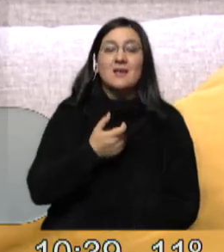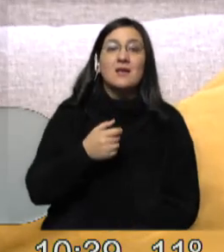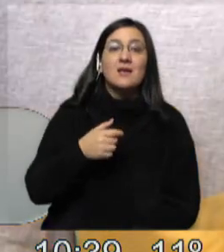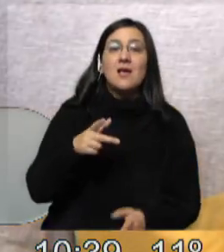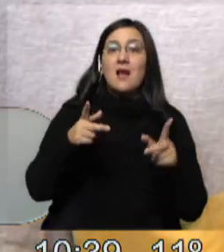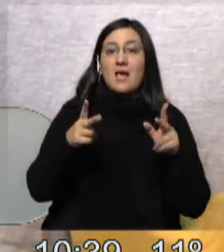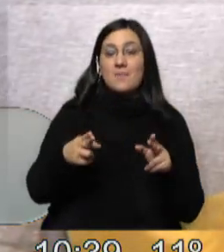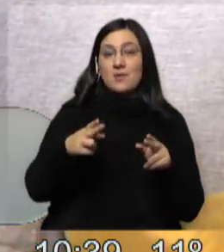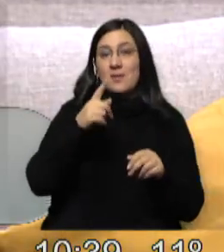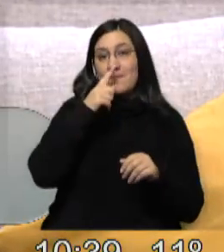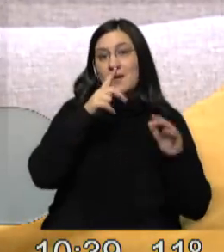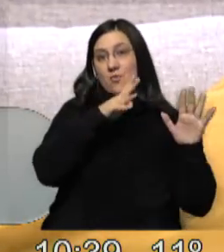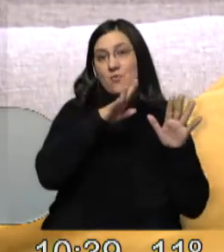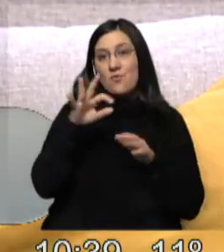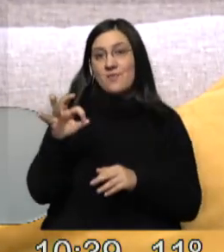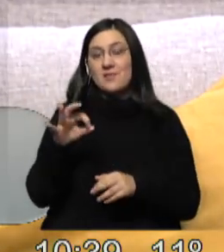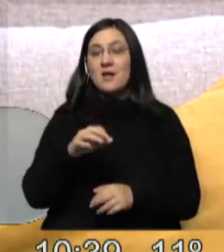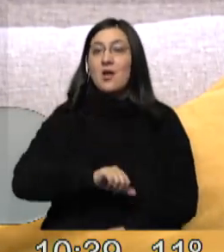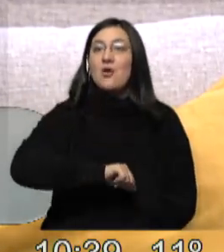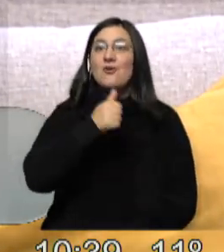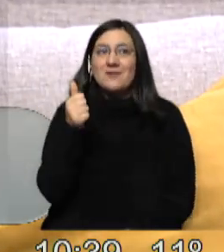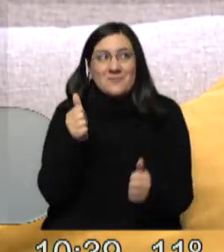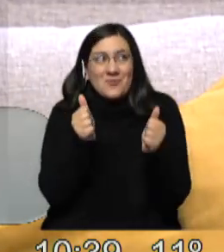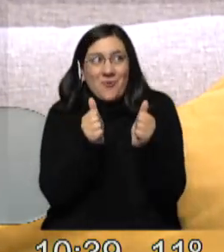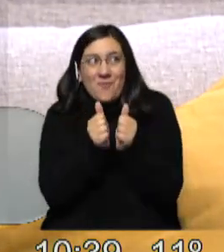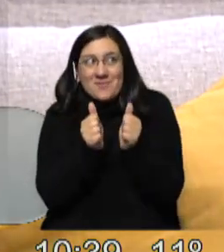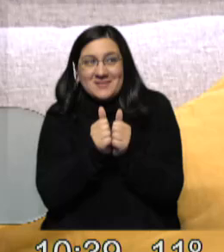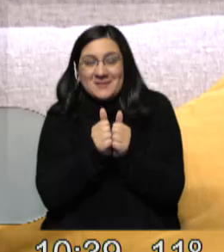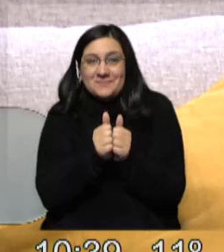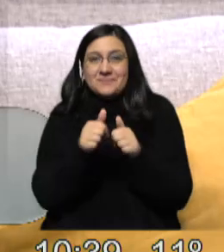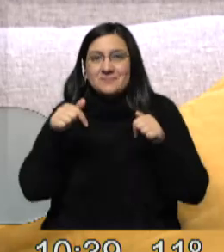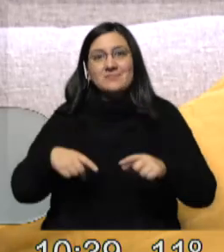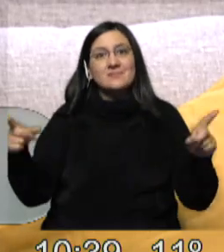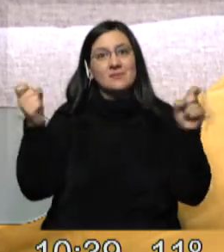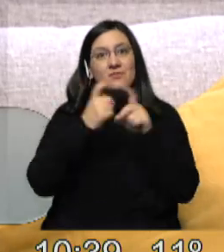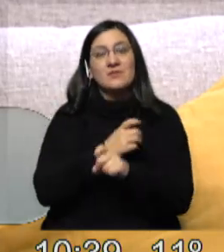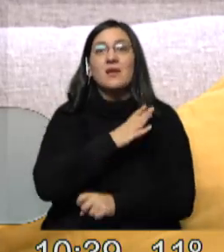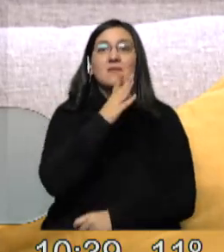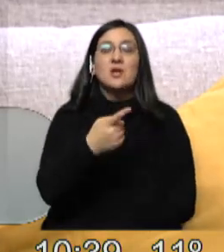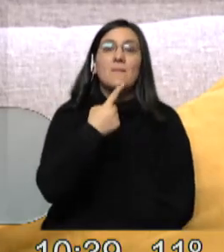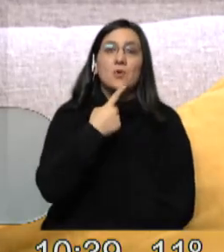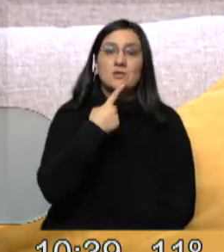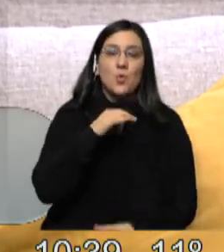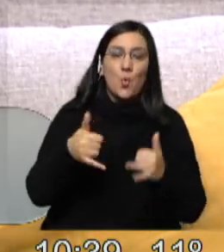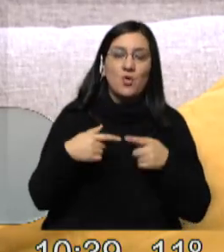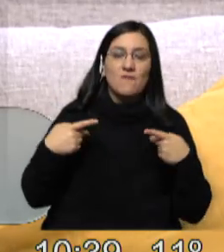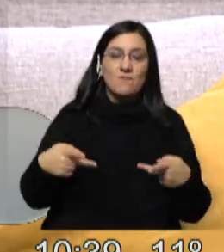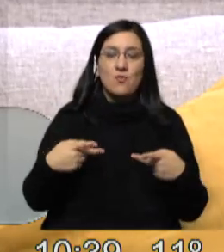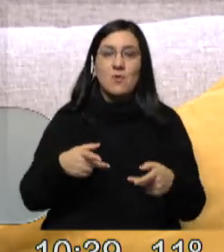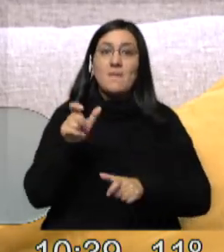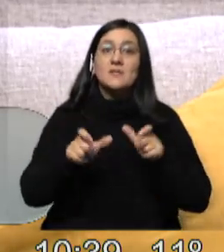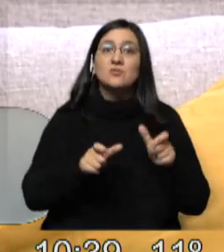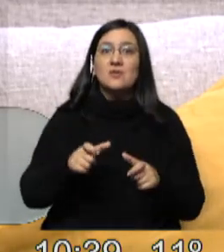de los 90, 90, sí. De que lograban esa complicidad, que acá es muy difícil, de que vayan políticos, jugadores de fútbol, gente